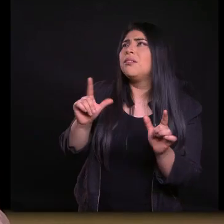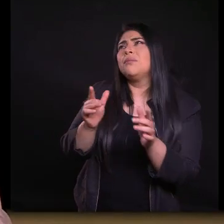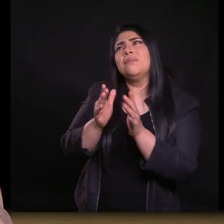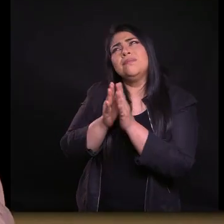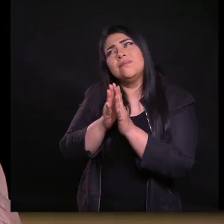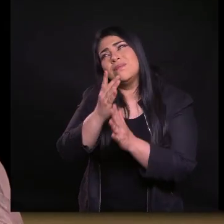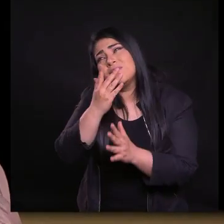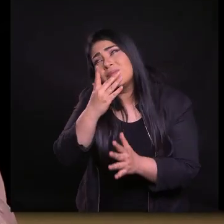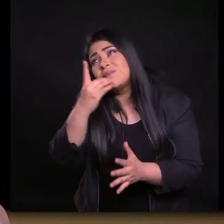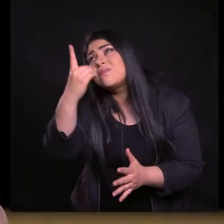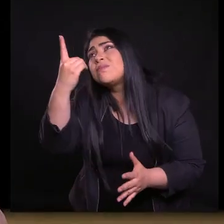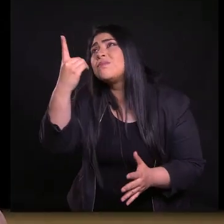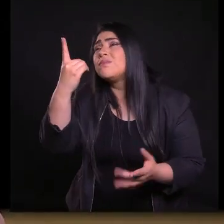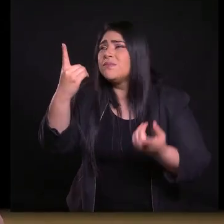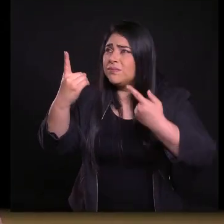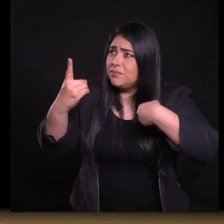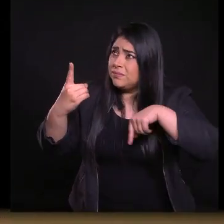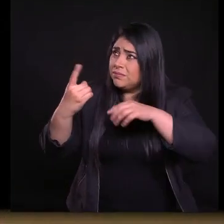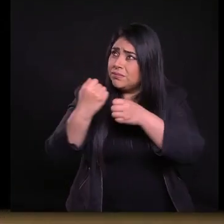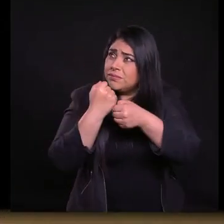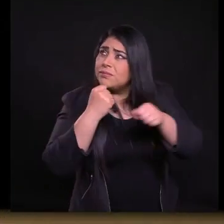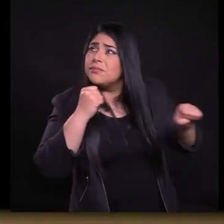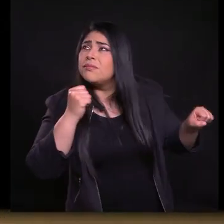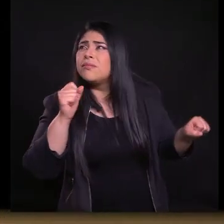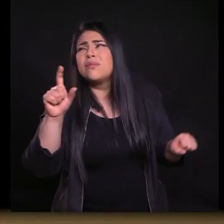señor que si queremos irnos